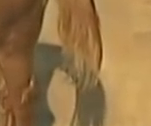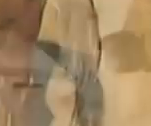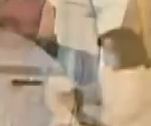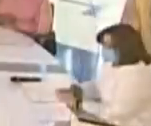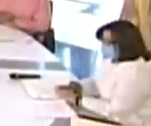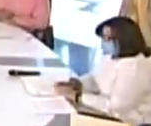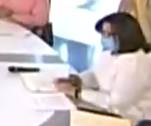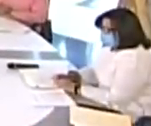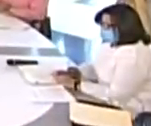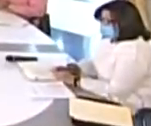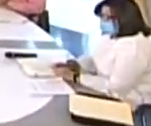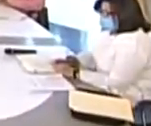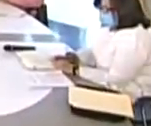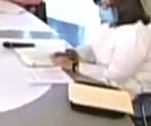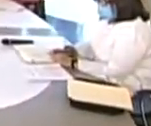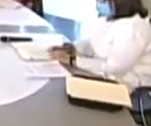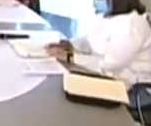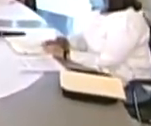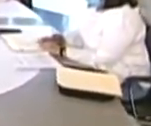Bogotá a Quito.